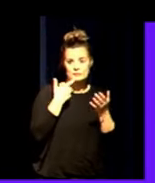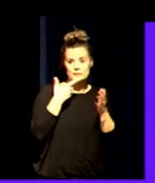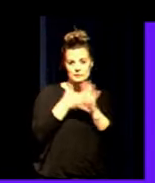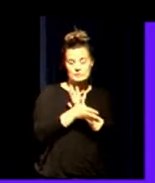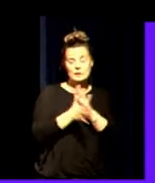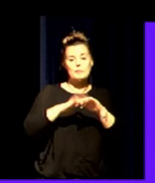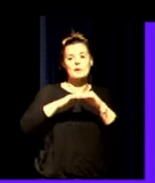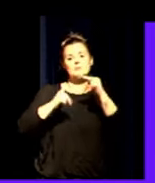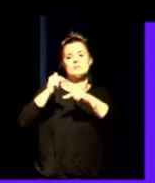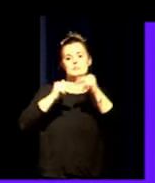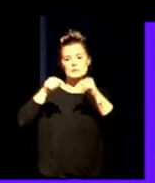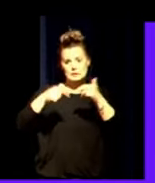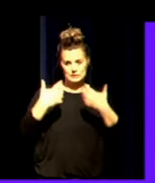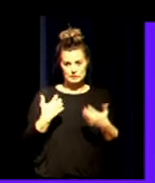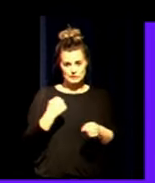lógicamente.